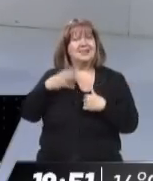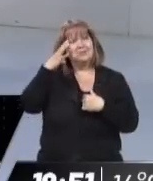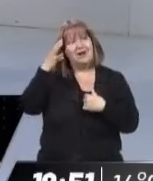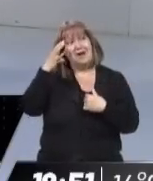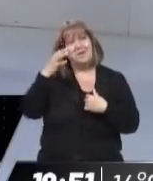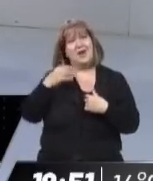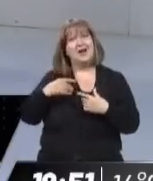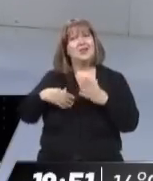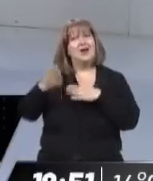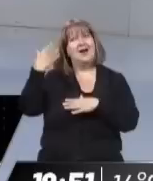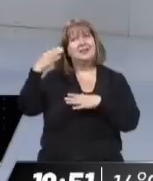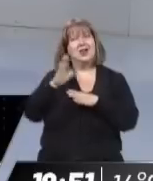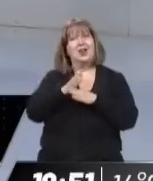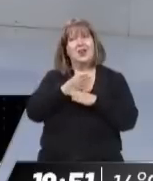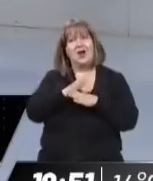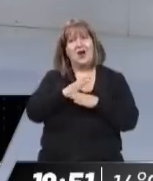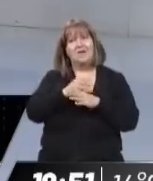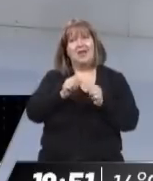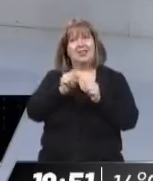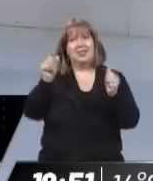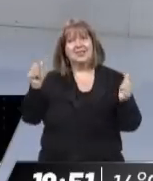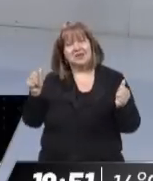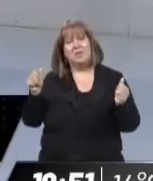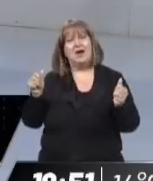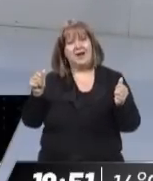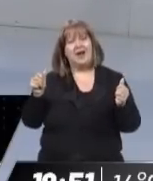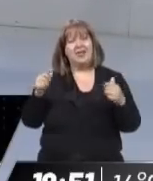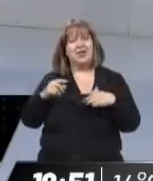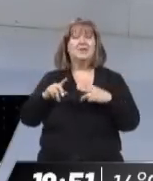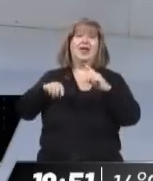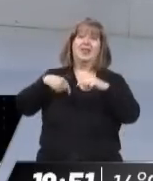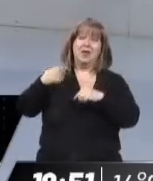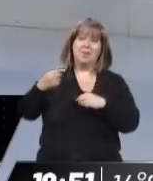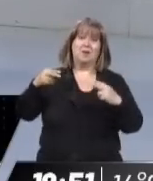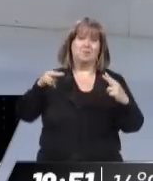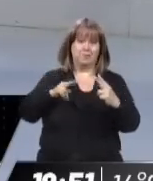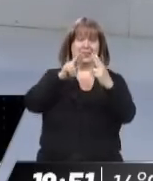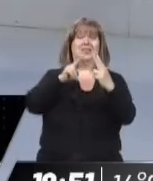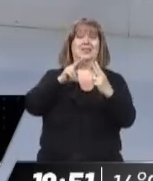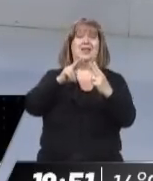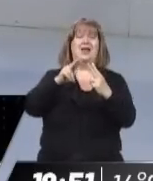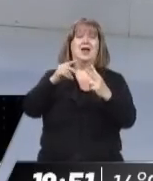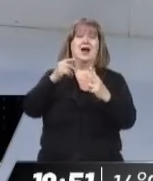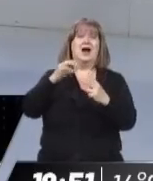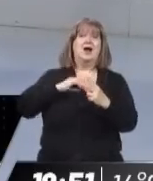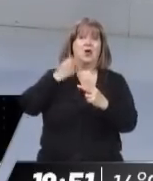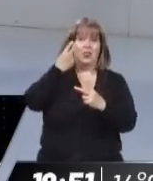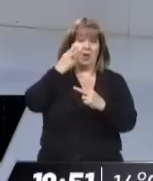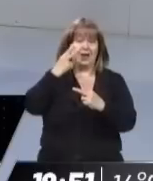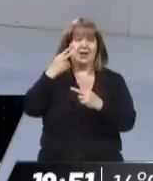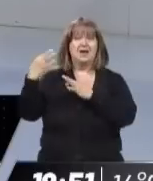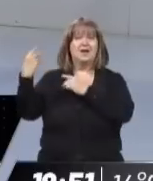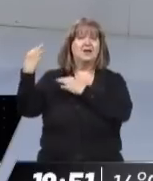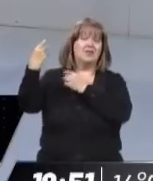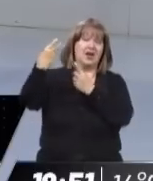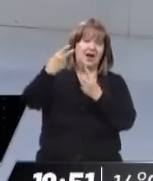que ver con un gran amor que tuvo. Y justo ahí aprovecha para decir que se había reencontrado, obviamente, y en el 2000 él viene, hace un viaje a Mendoza para ver a su familia,